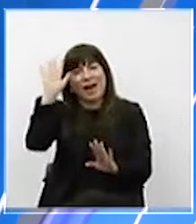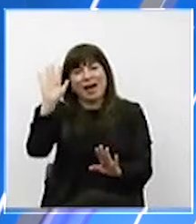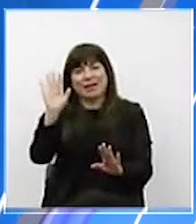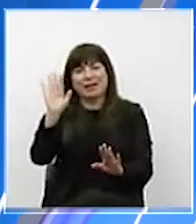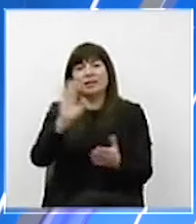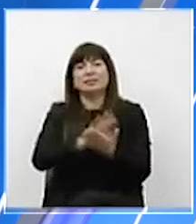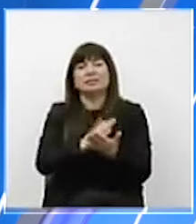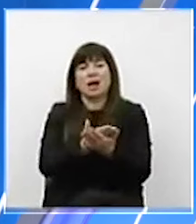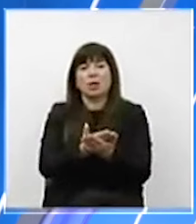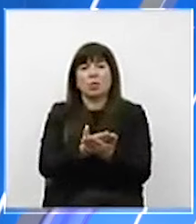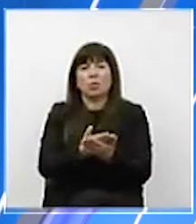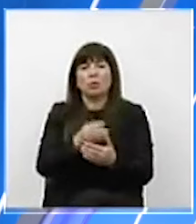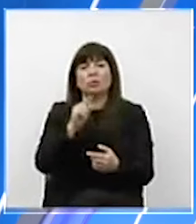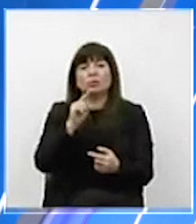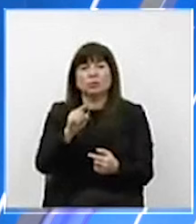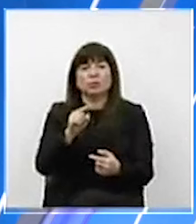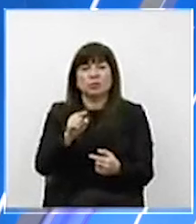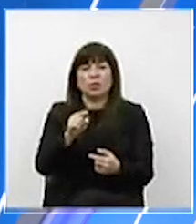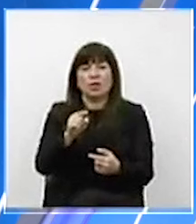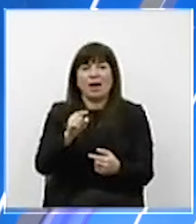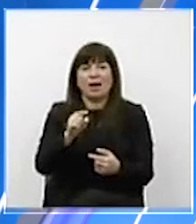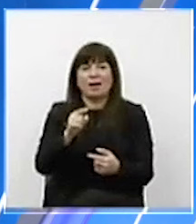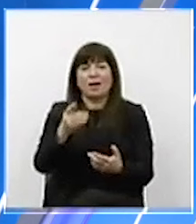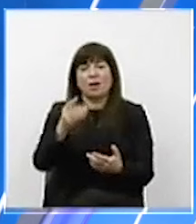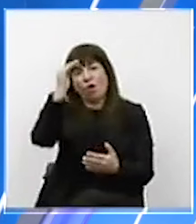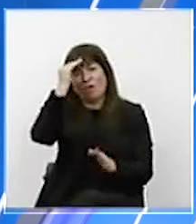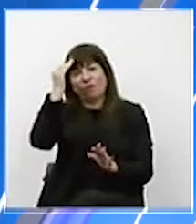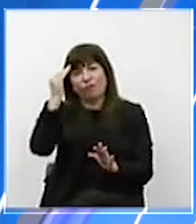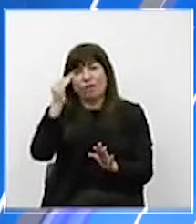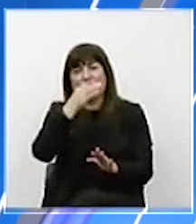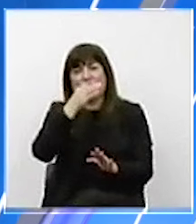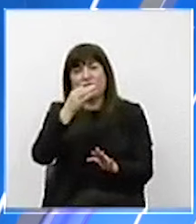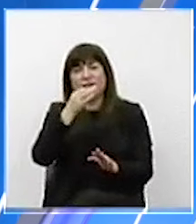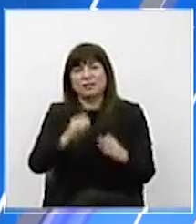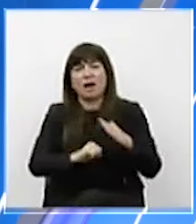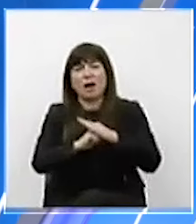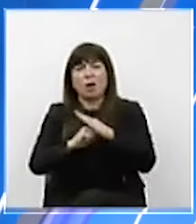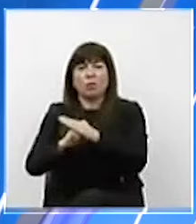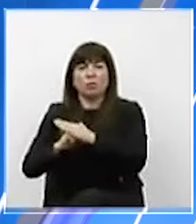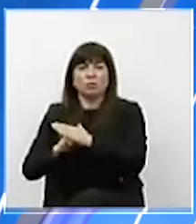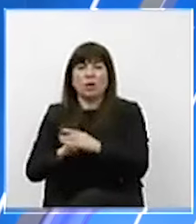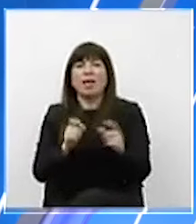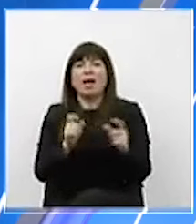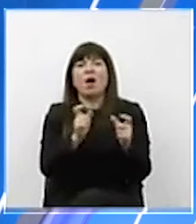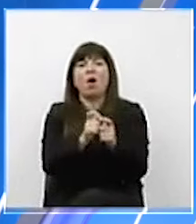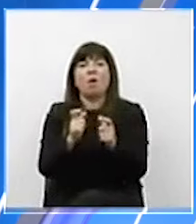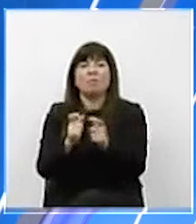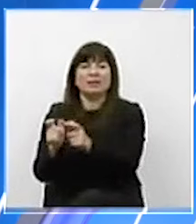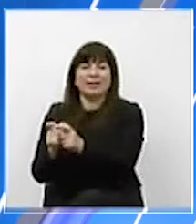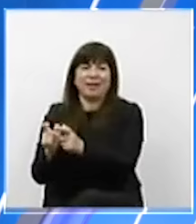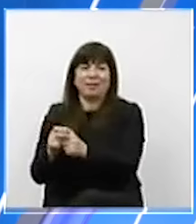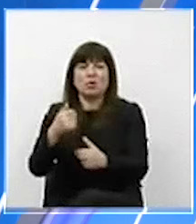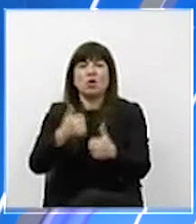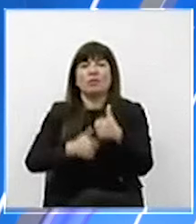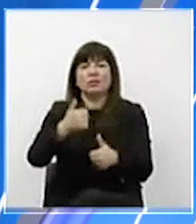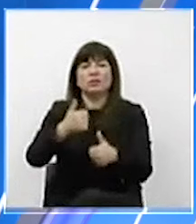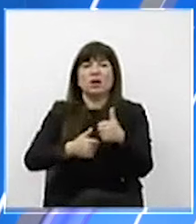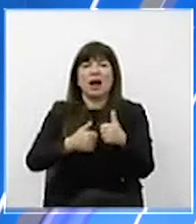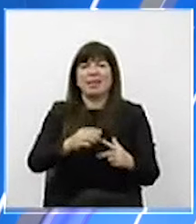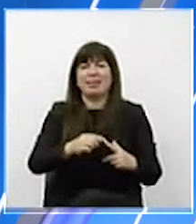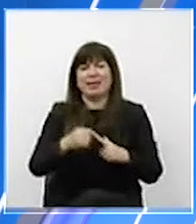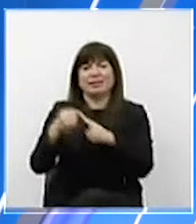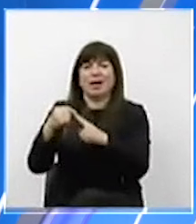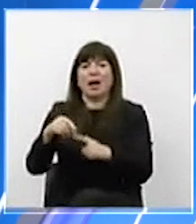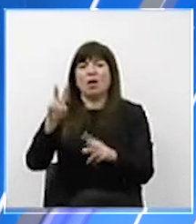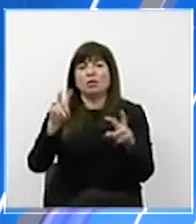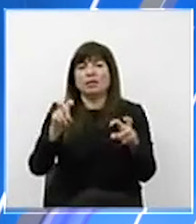de salud. Yo ahí me confío en lo que está haciendo la autoridad, donde entiendo que tienen un comité de profesionales muy destacados en el